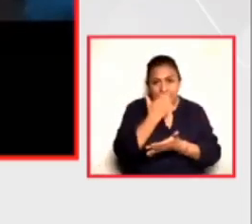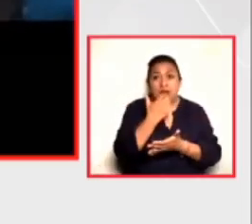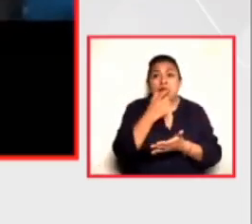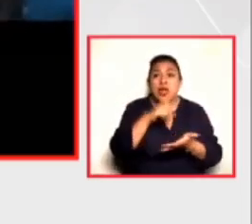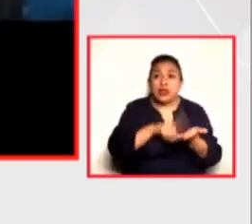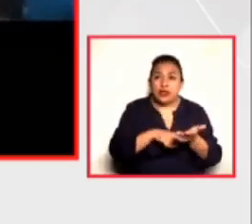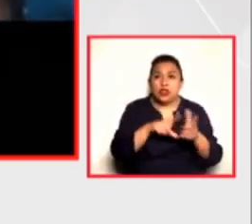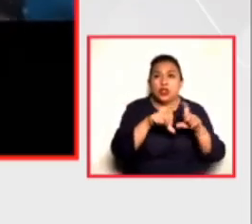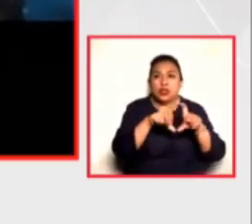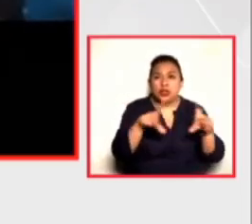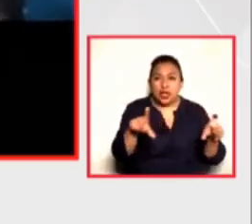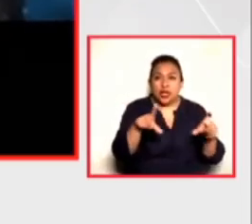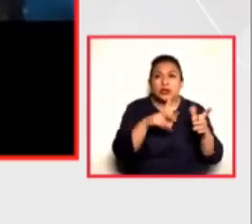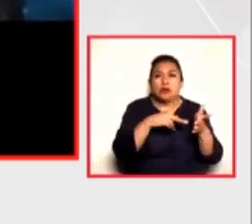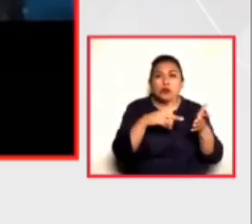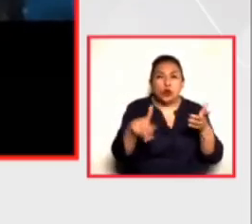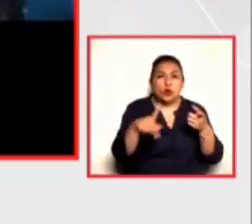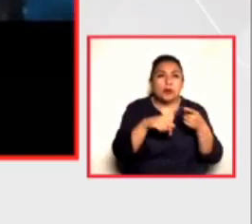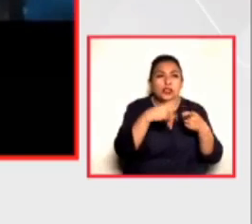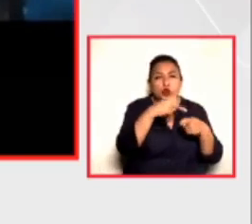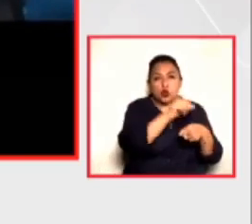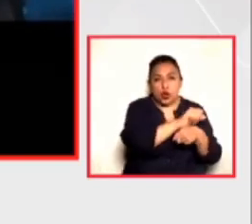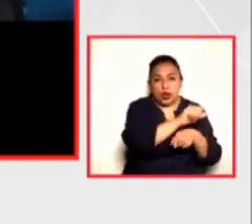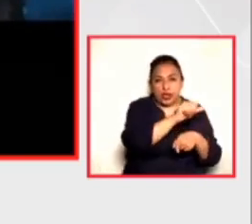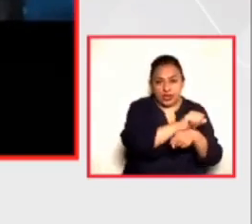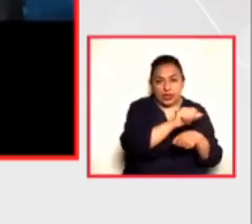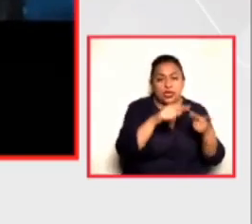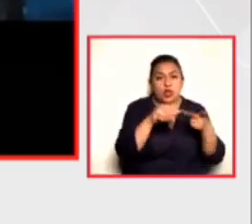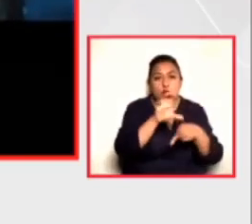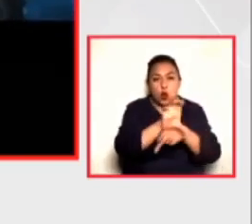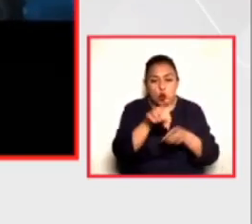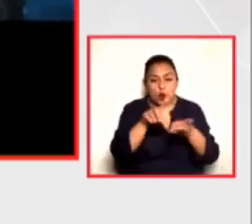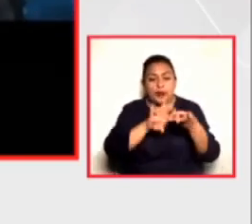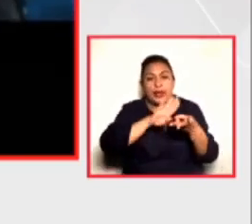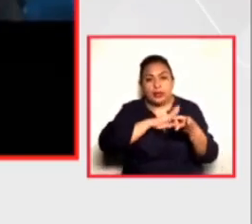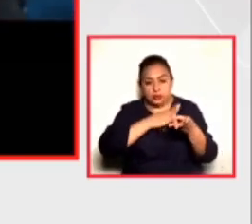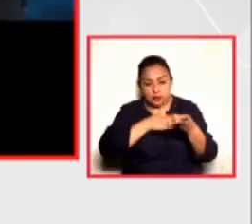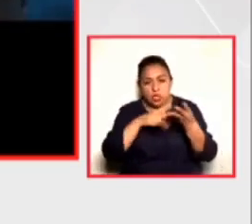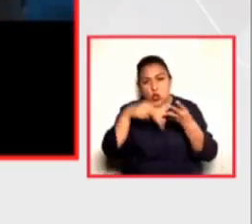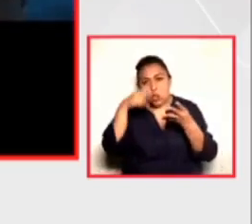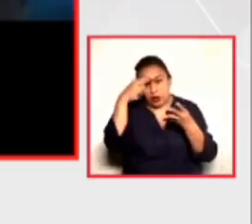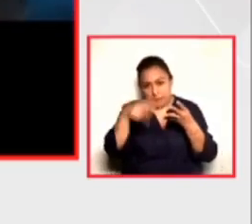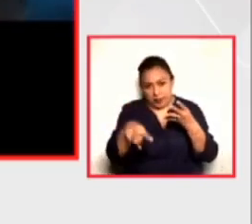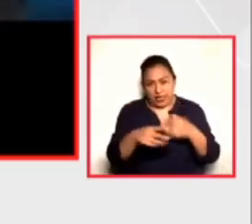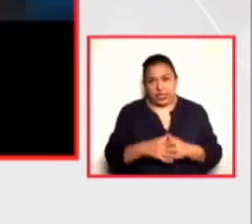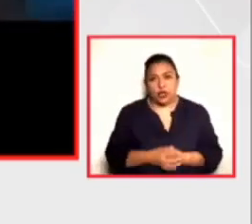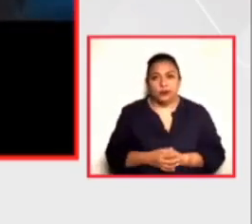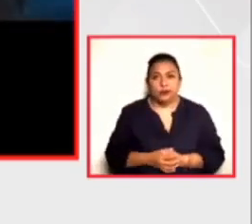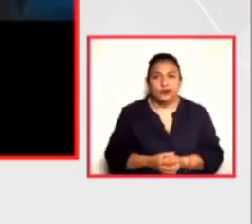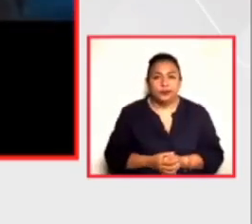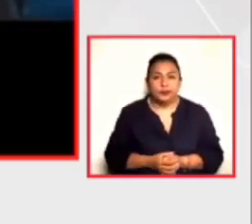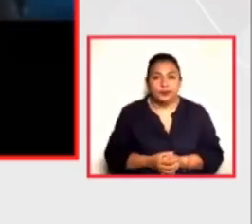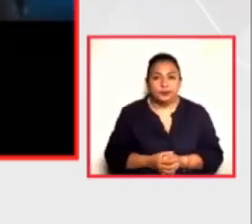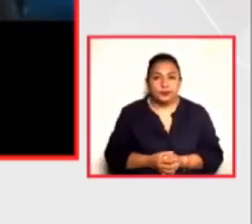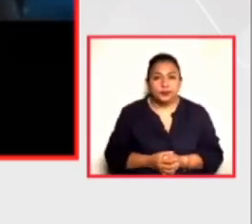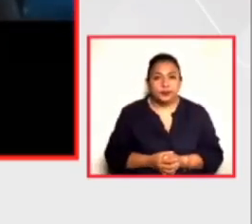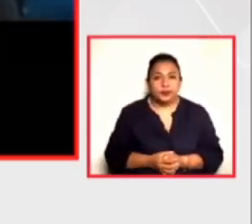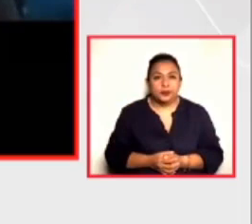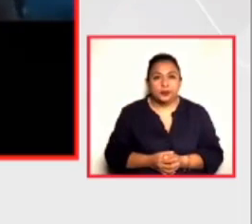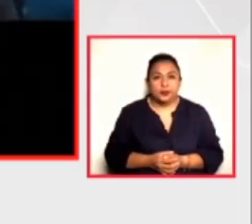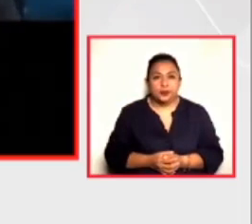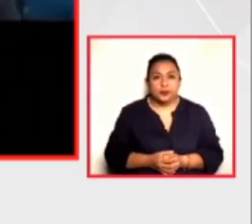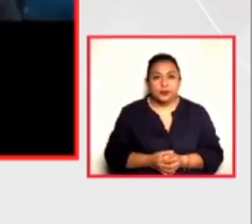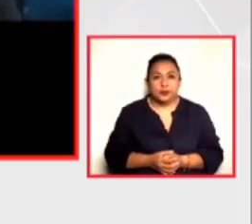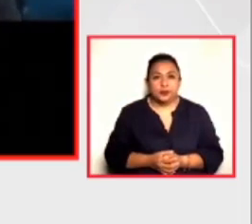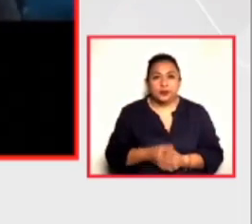de dramaturgos argentinos, colombianos, españoles y mexicanos. Estar juntos y todo va a estar muy bien. Noticias